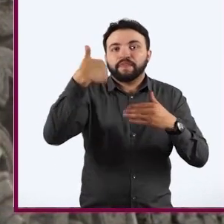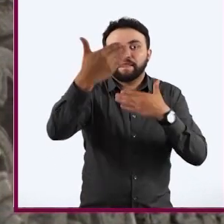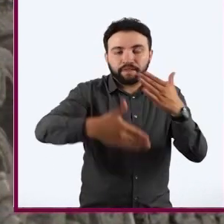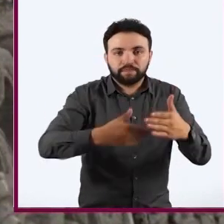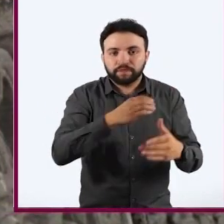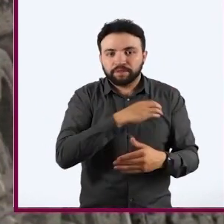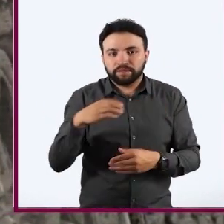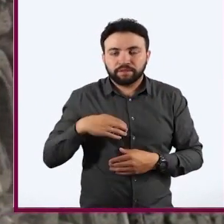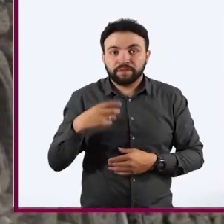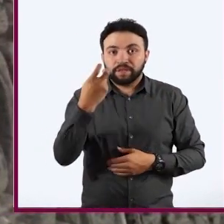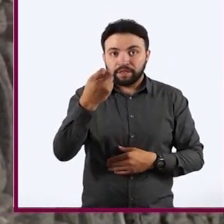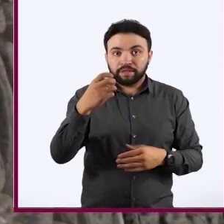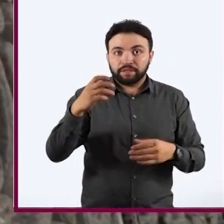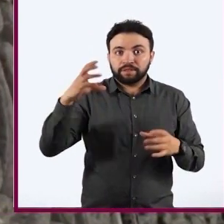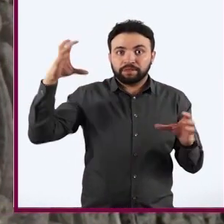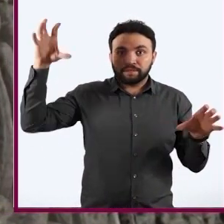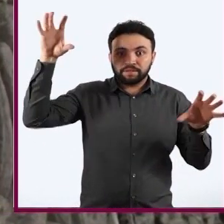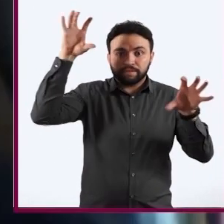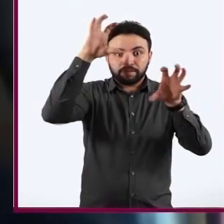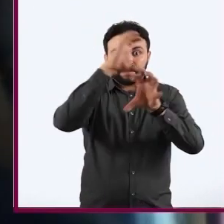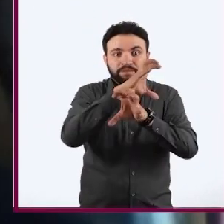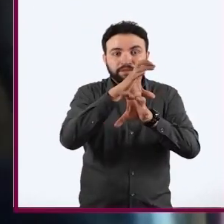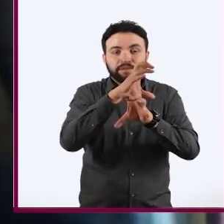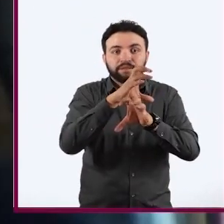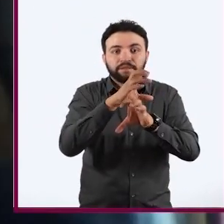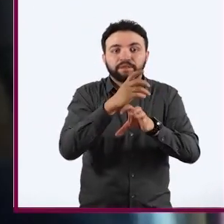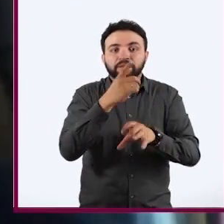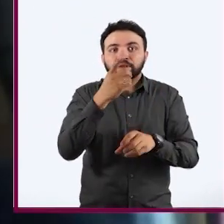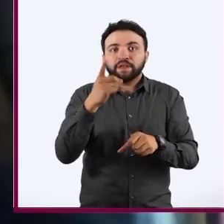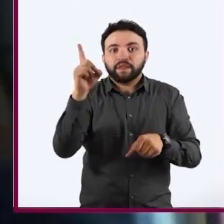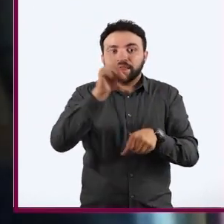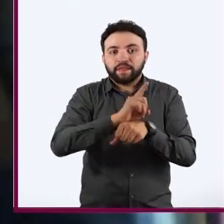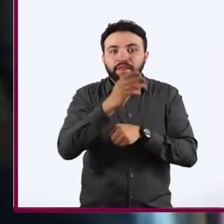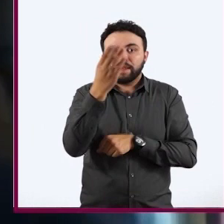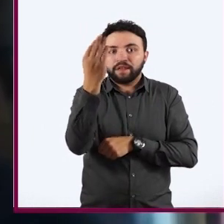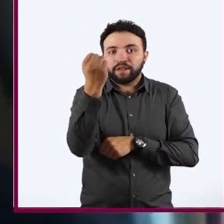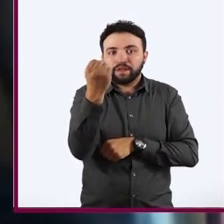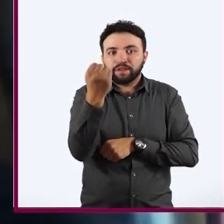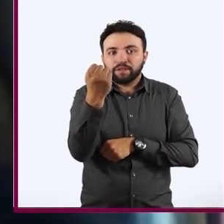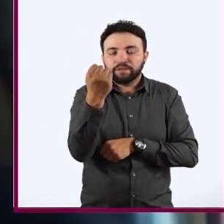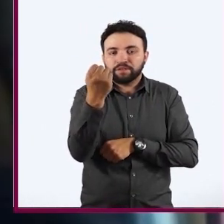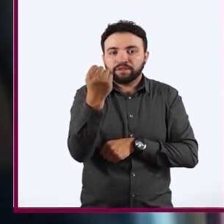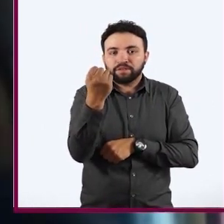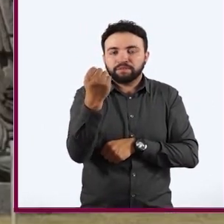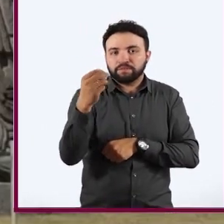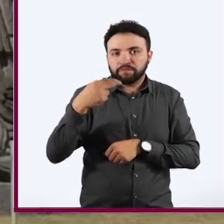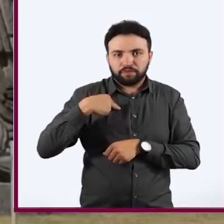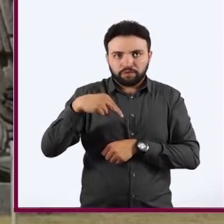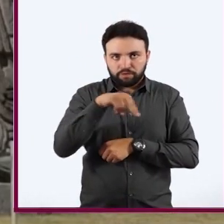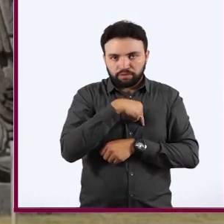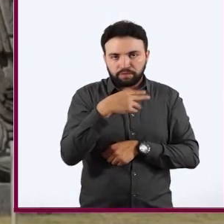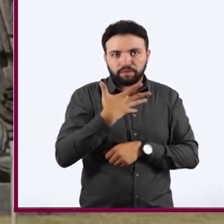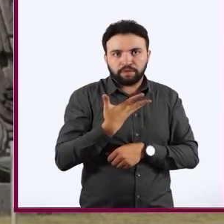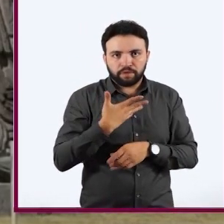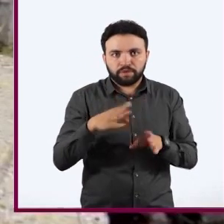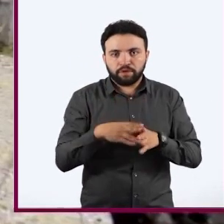Xochicalco. Este registro del eclipse fue en un día 9, ojo de reptil o 9 viento. Si nosotros contamos el calendario